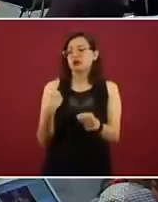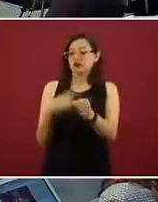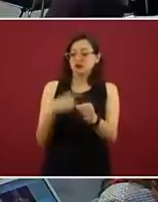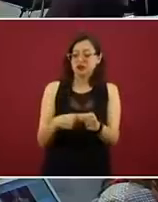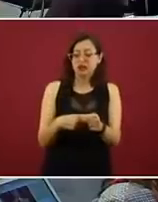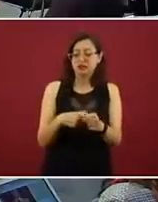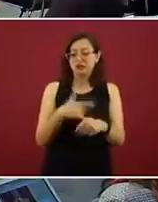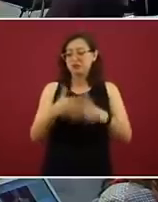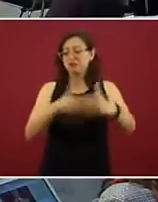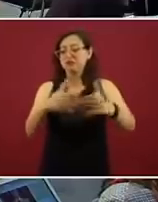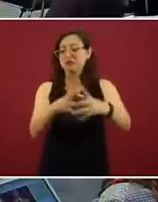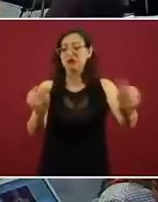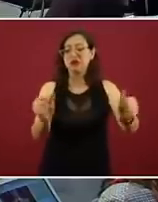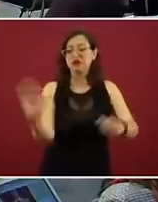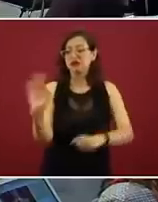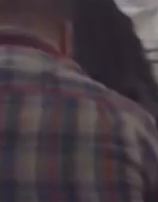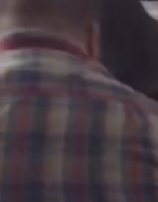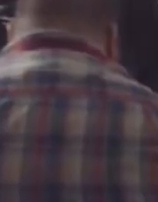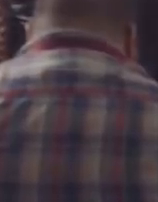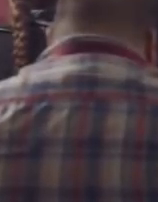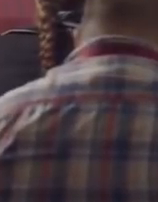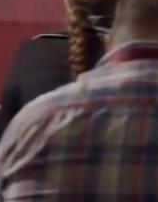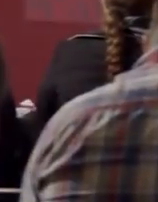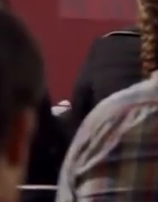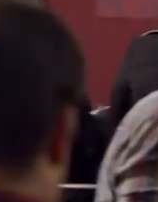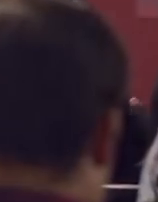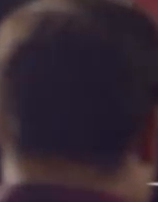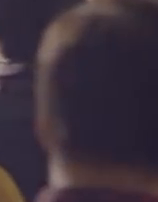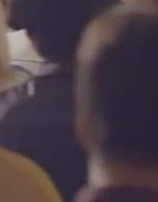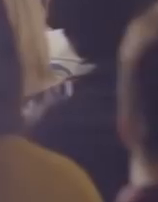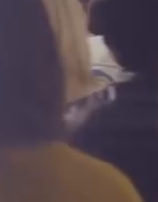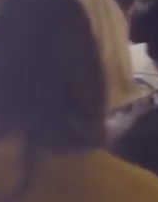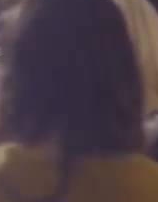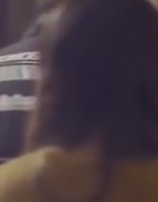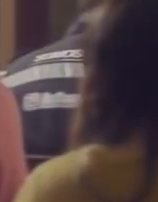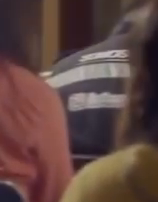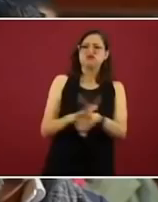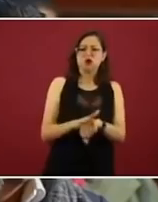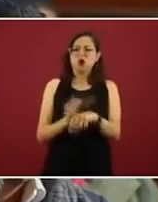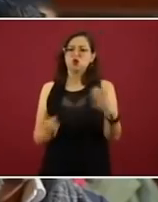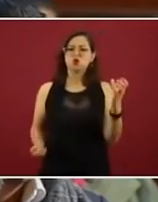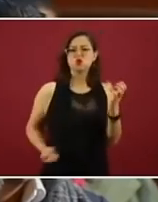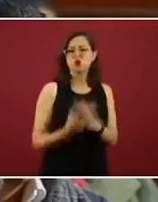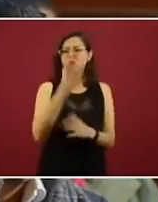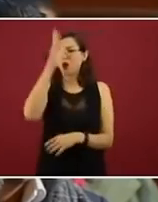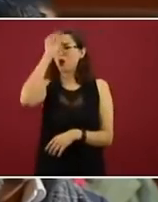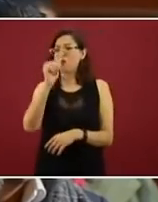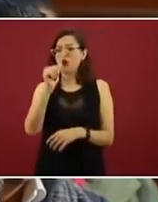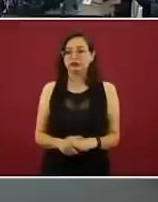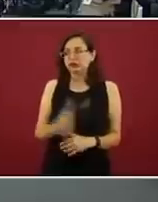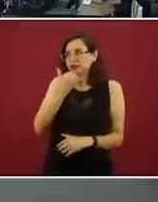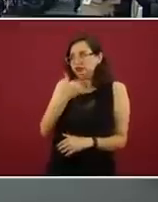el 2008 y ahora. Señor Canciller, México pudiese ser protagonista del llamado para el nuevo consenso de las